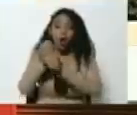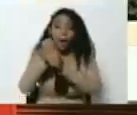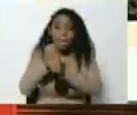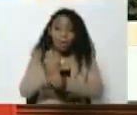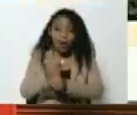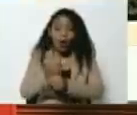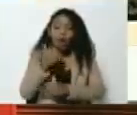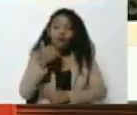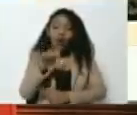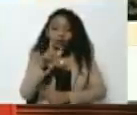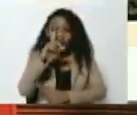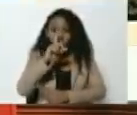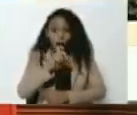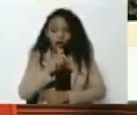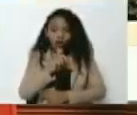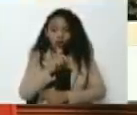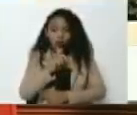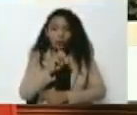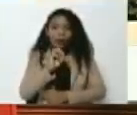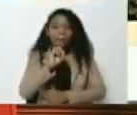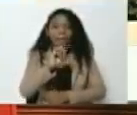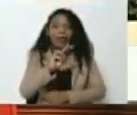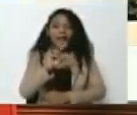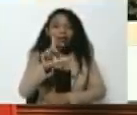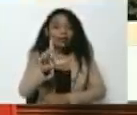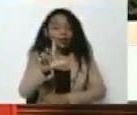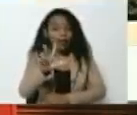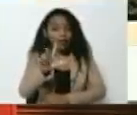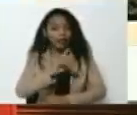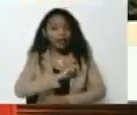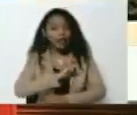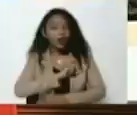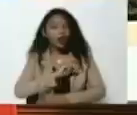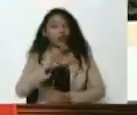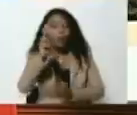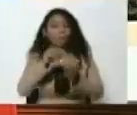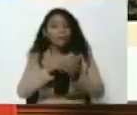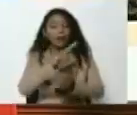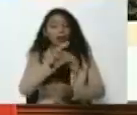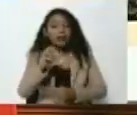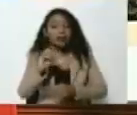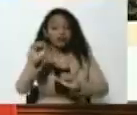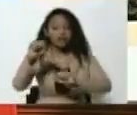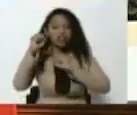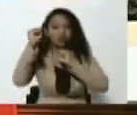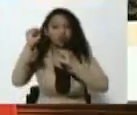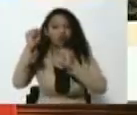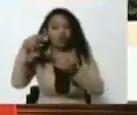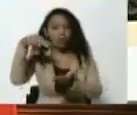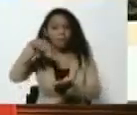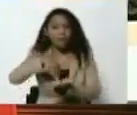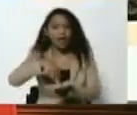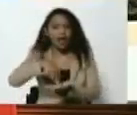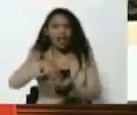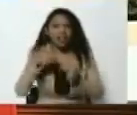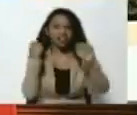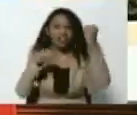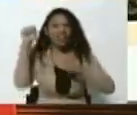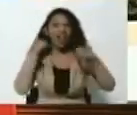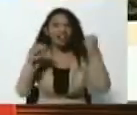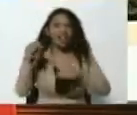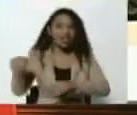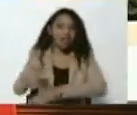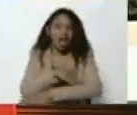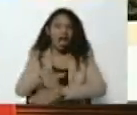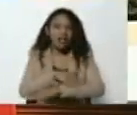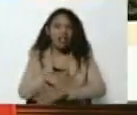el próximo año, el 23 de enero del 2020, victoriosos, de pie, rebeldes y en la